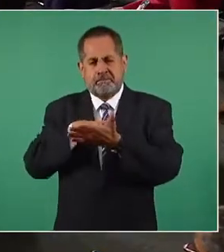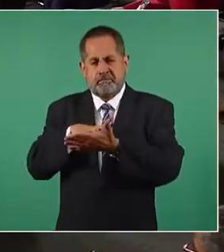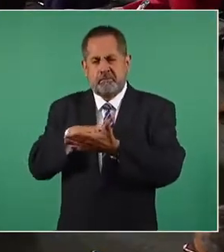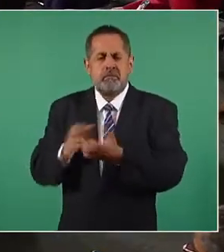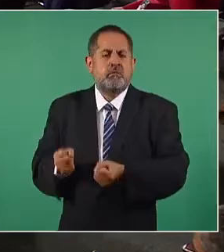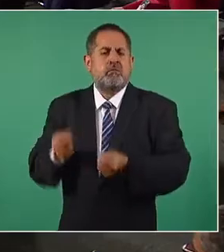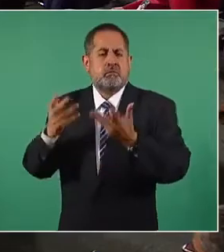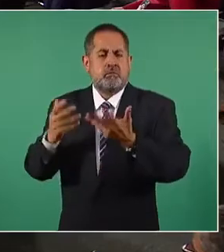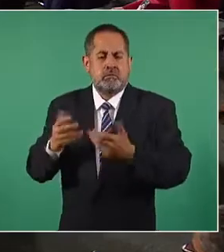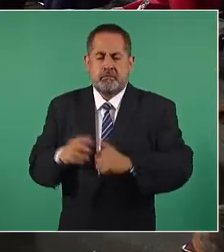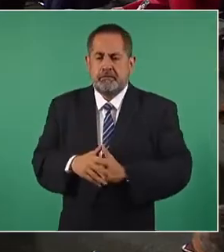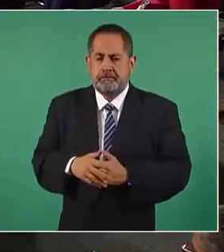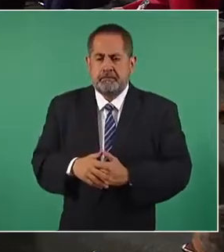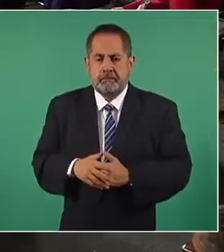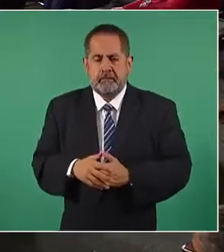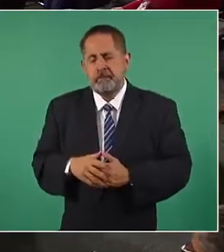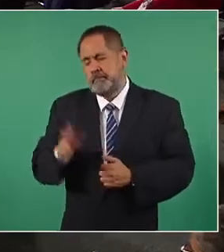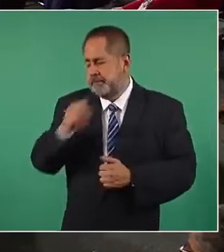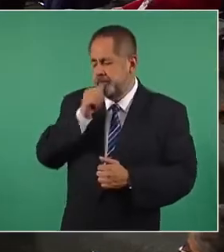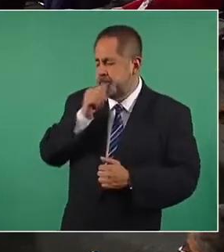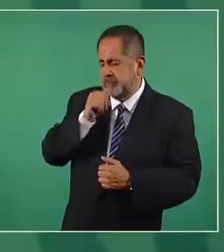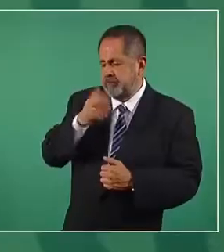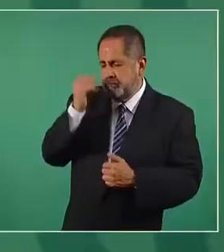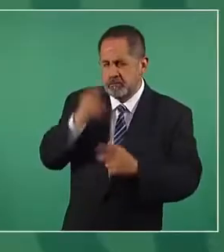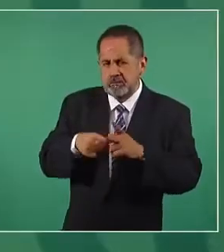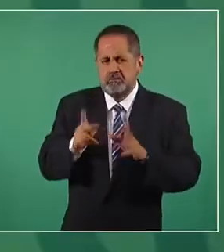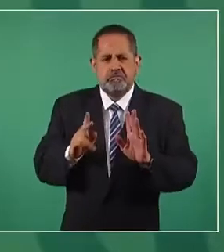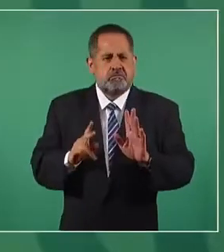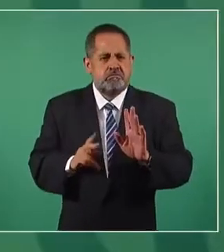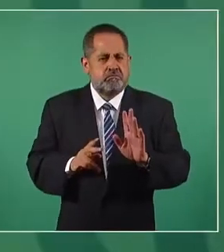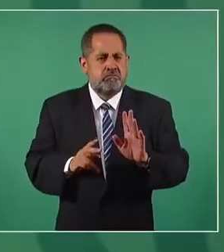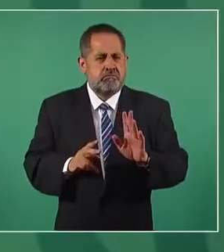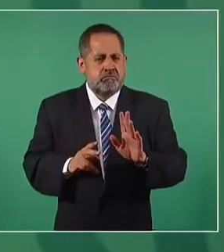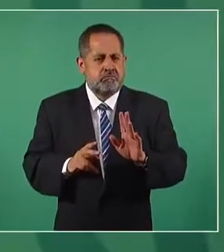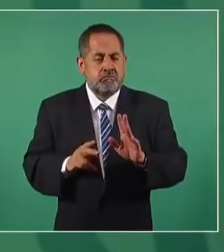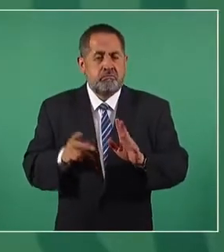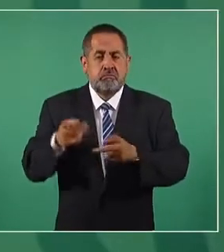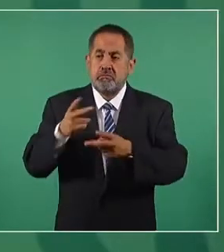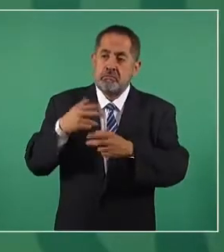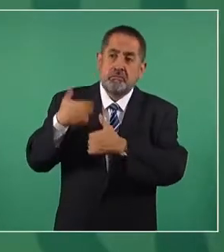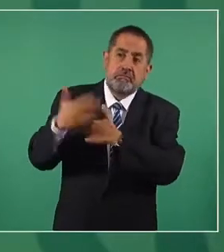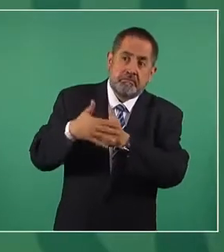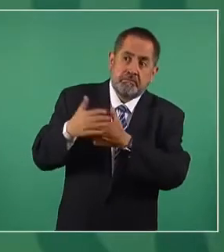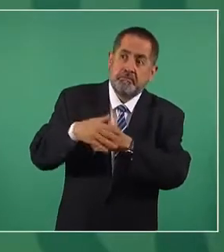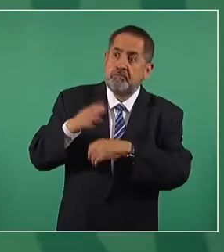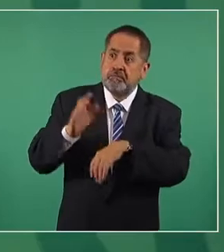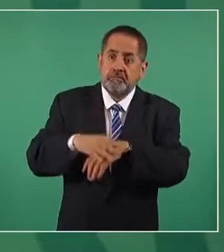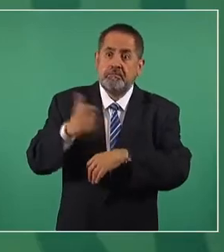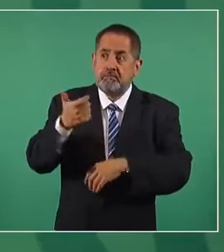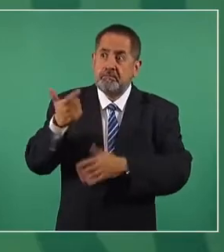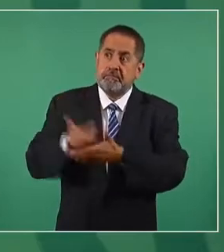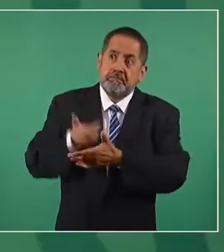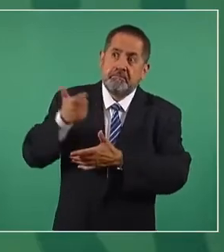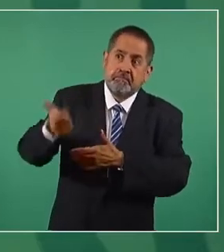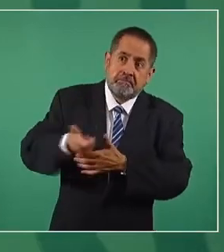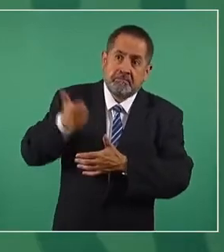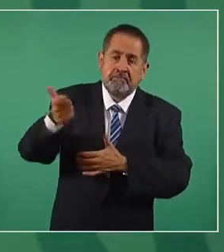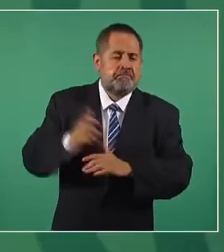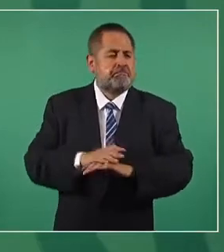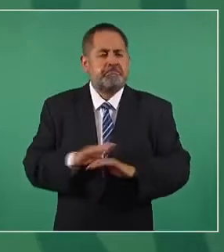anticipadamente? No tenemos todavía el dato, pero no va a incrementarse el costo